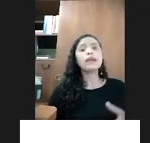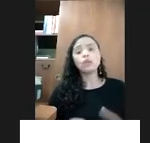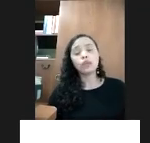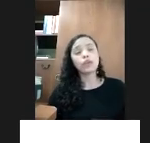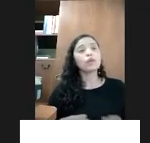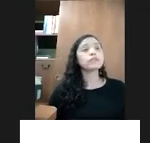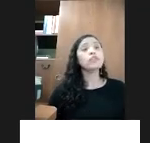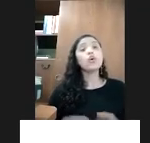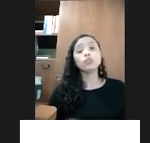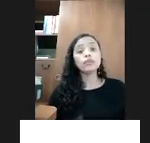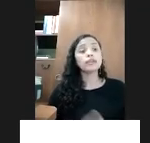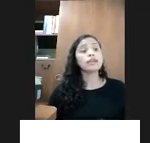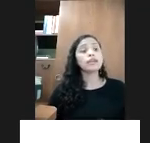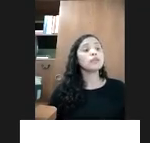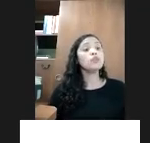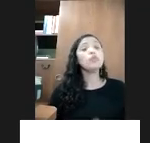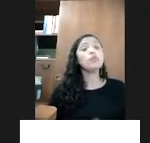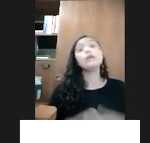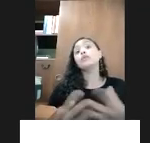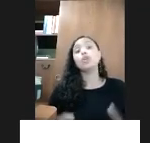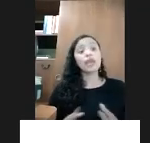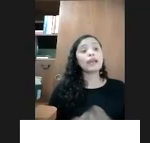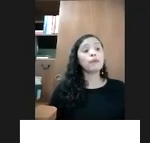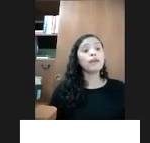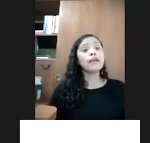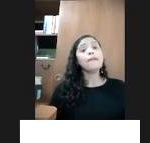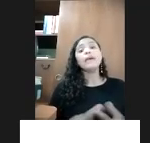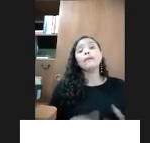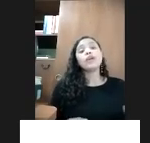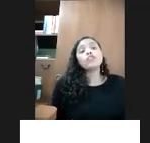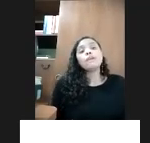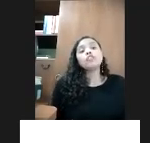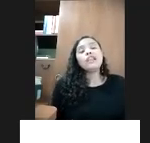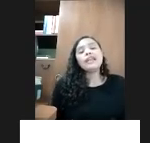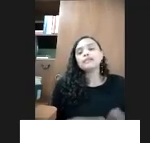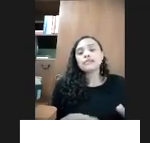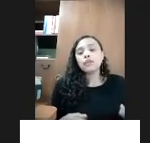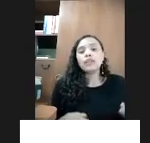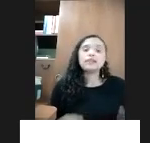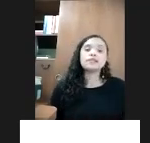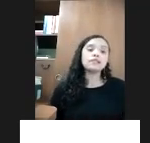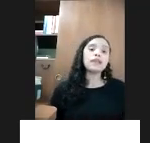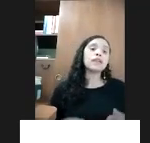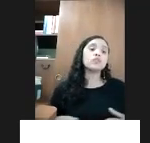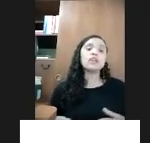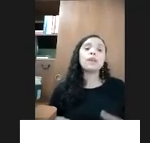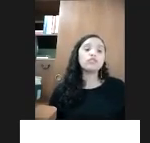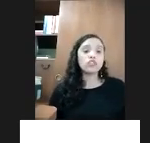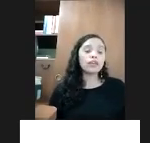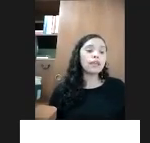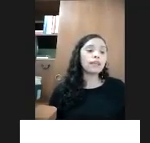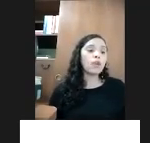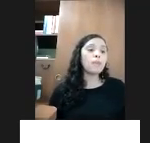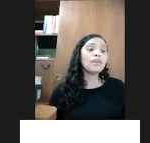3, algunos dijeron que hacen 2, otros dicen que hacen 1 y otros las que puedan, vemos que ellos se han visto en la necesidad de reducir las